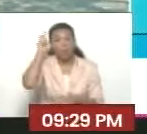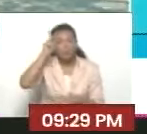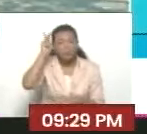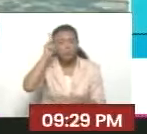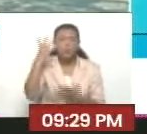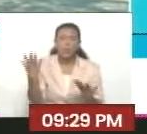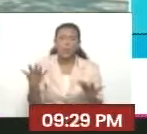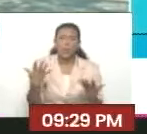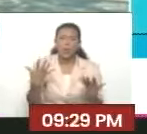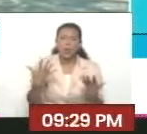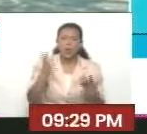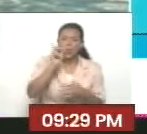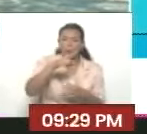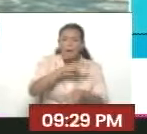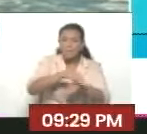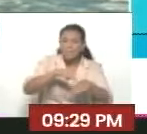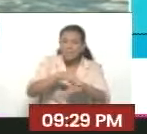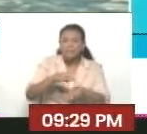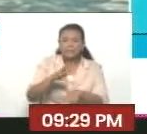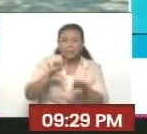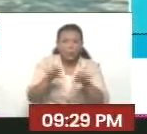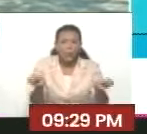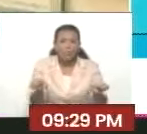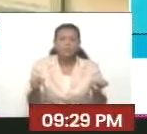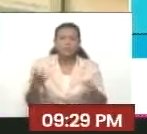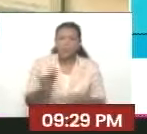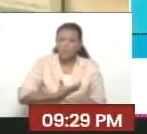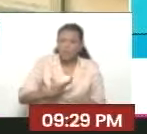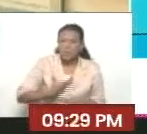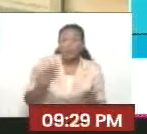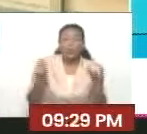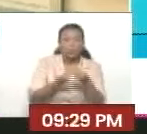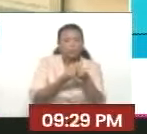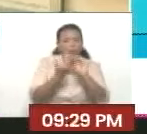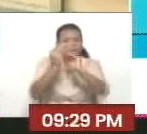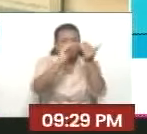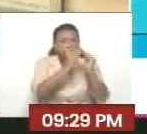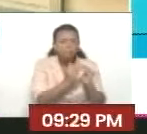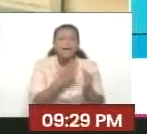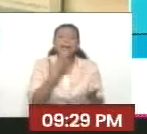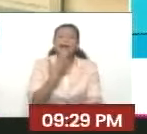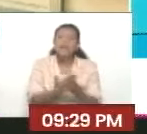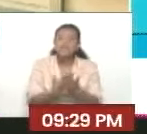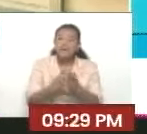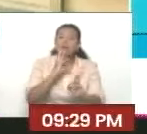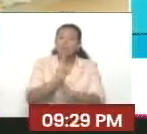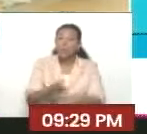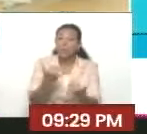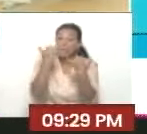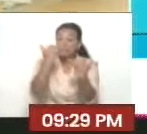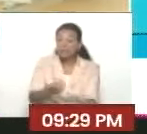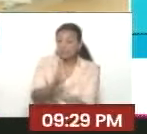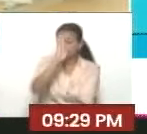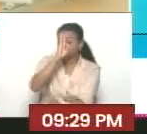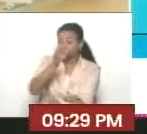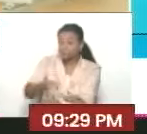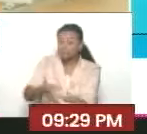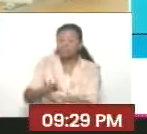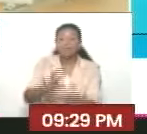profesores, con nuestra ministra, nuestra alcaldesa, todos con la Bricomil. Gracias a la respuesta inmediata de usted,